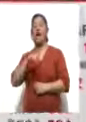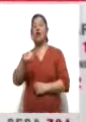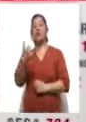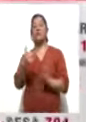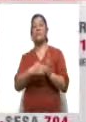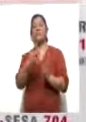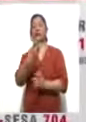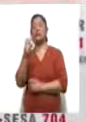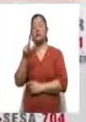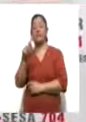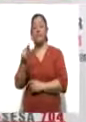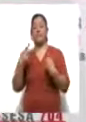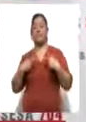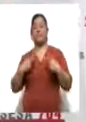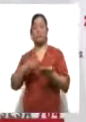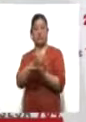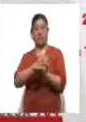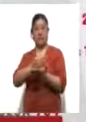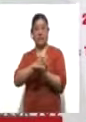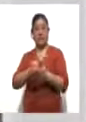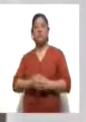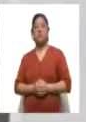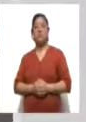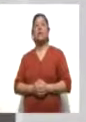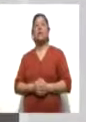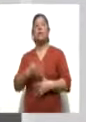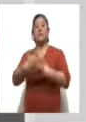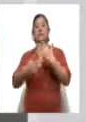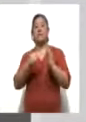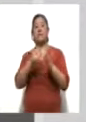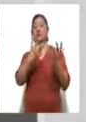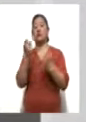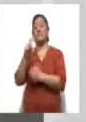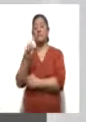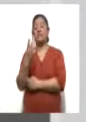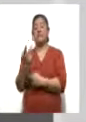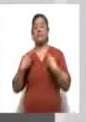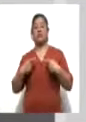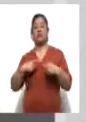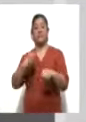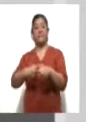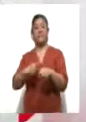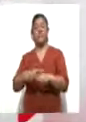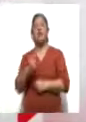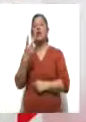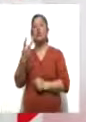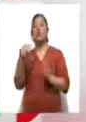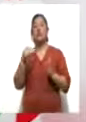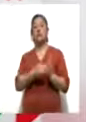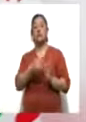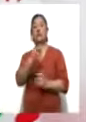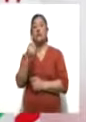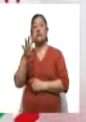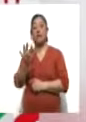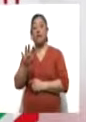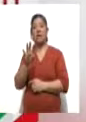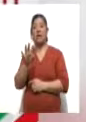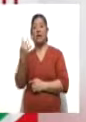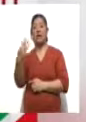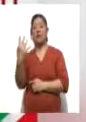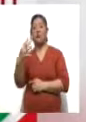registra 11.270 personas recuperadas, 15.823 casos positivos y